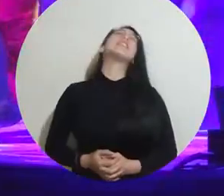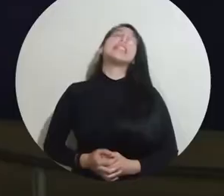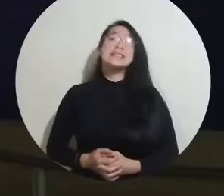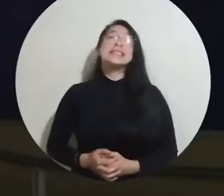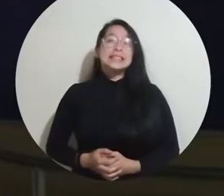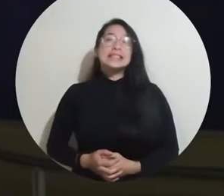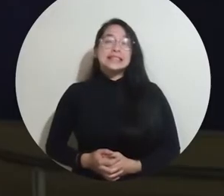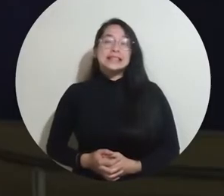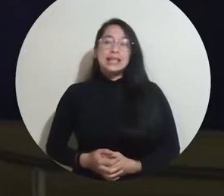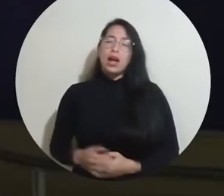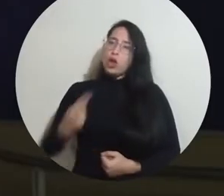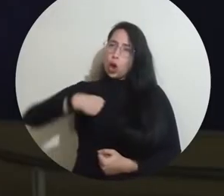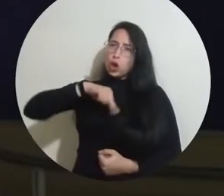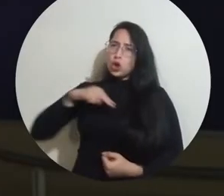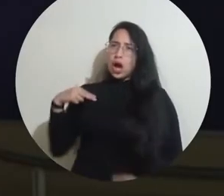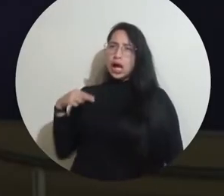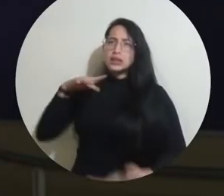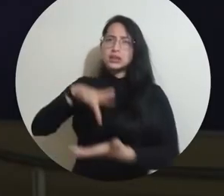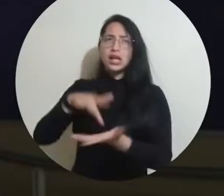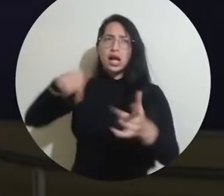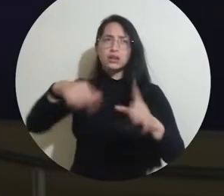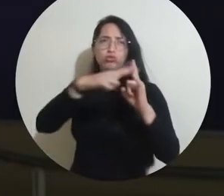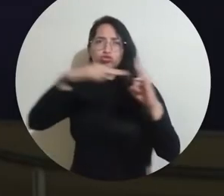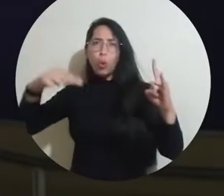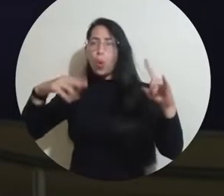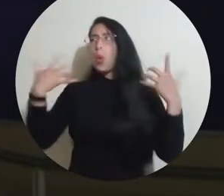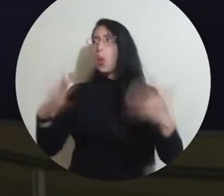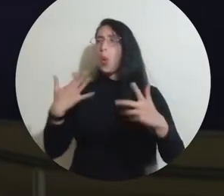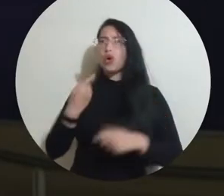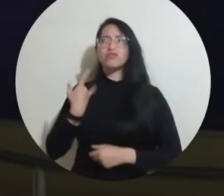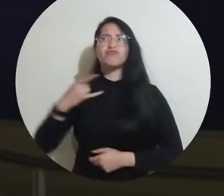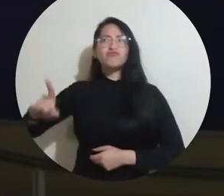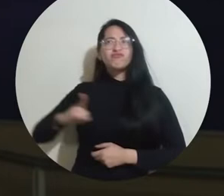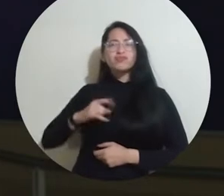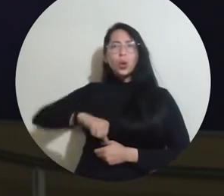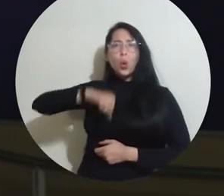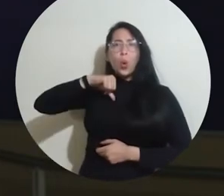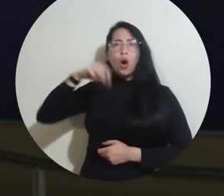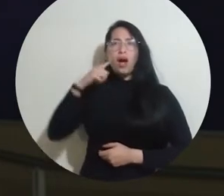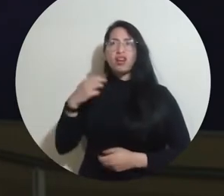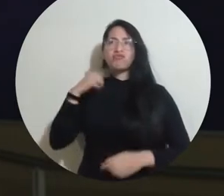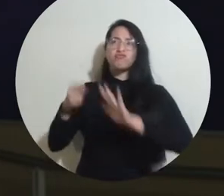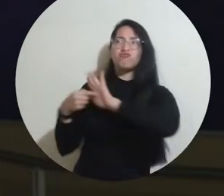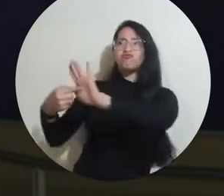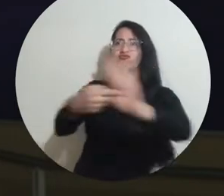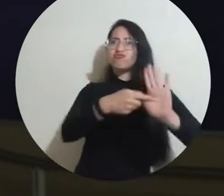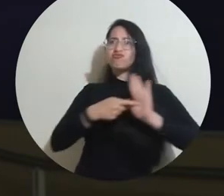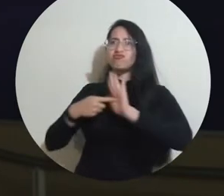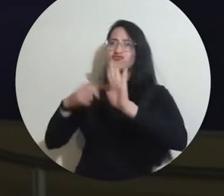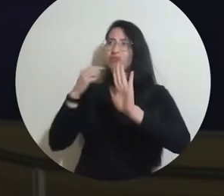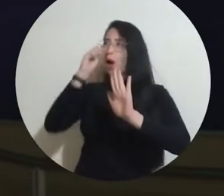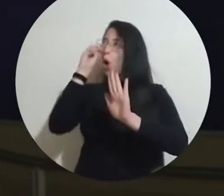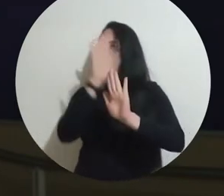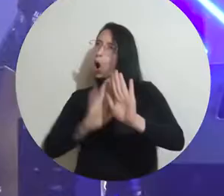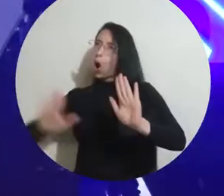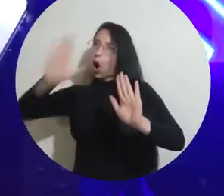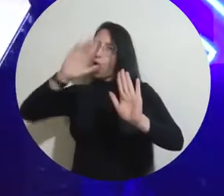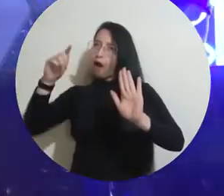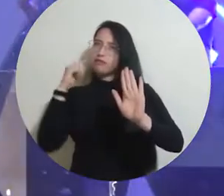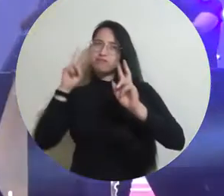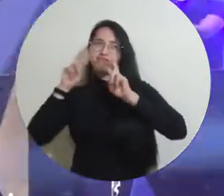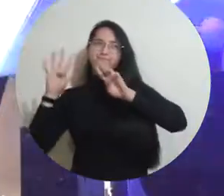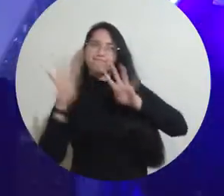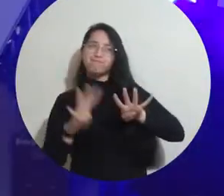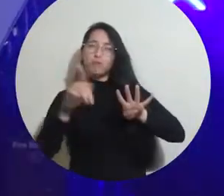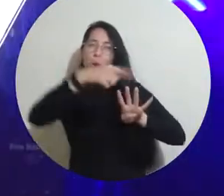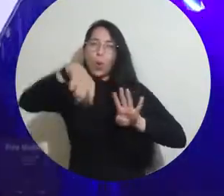bueno para nosotros es un orgullo estar en esta universidad que se ha destacado nacionalmente y que lleva haciendo las cosas muy bien desde hace mucho tiempo la verdad es